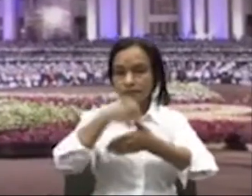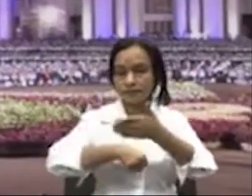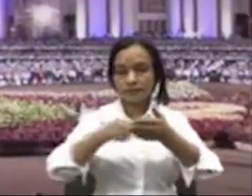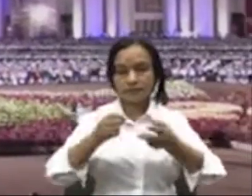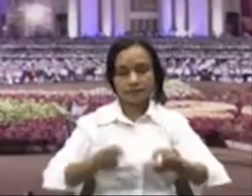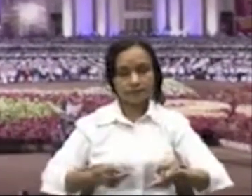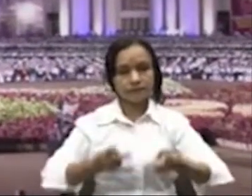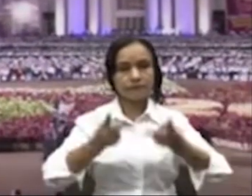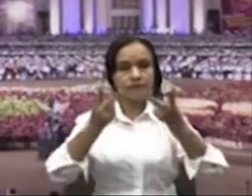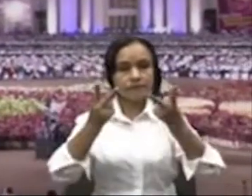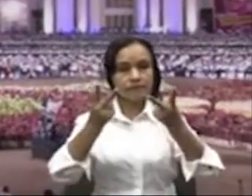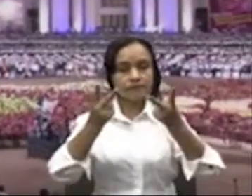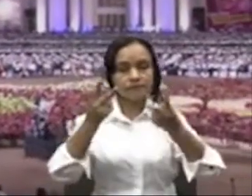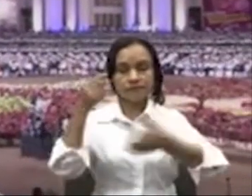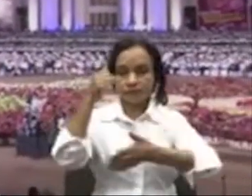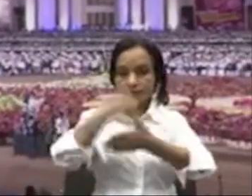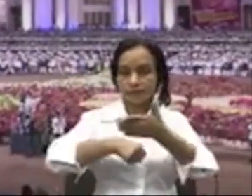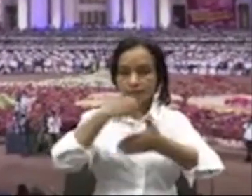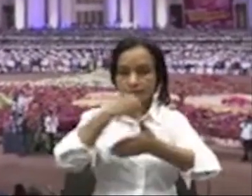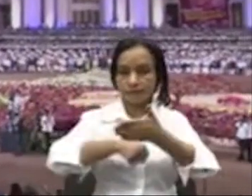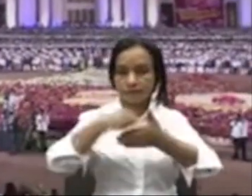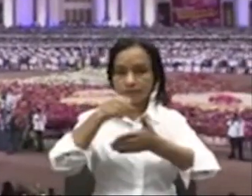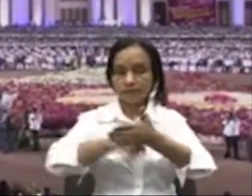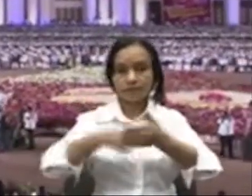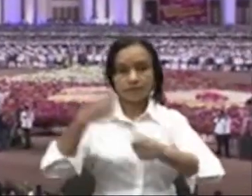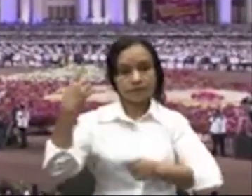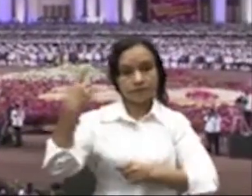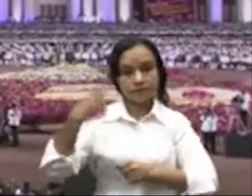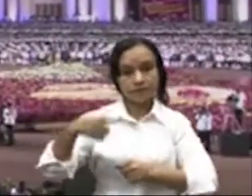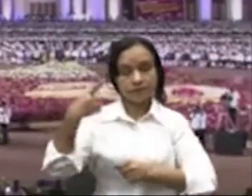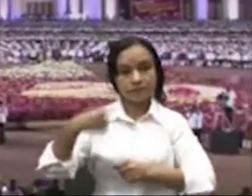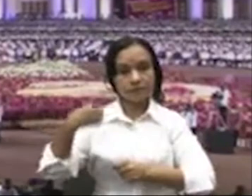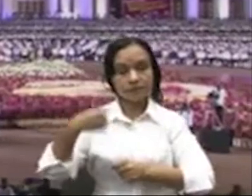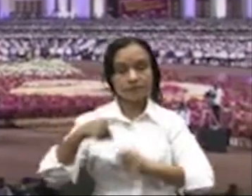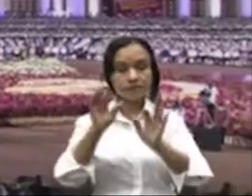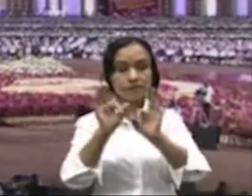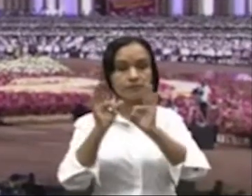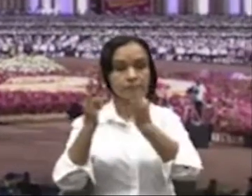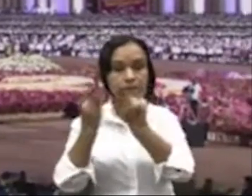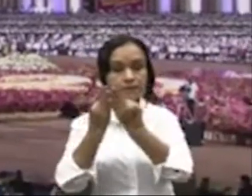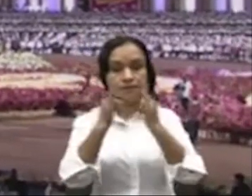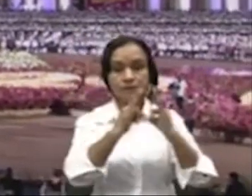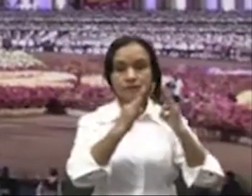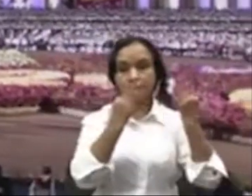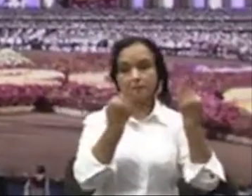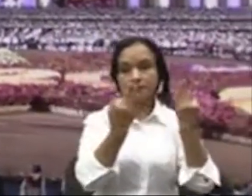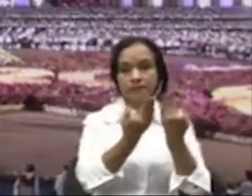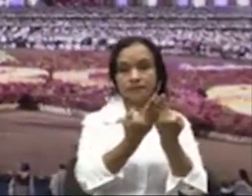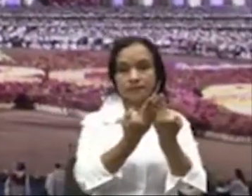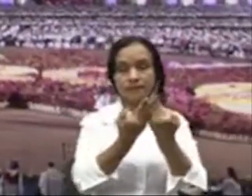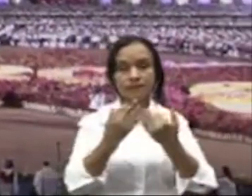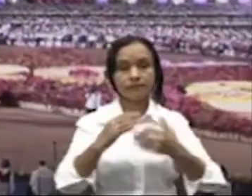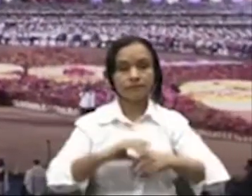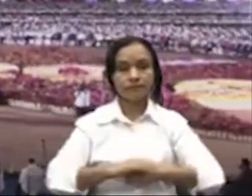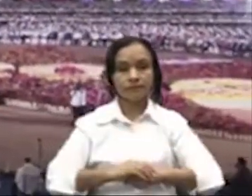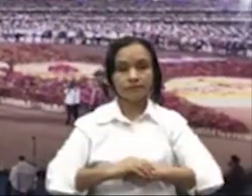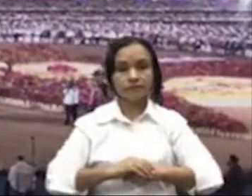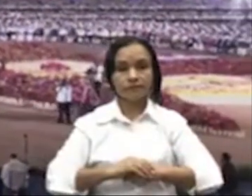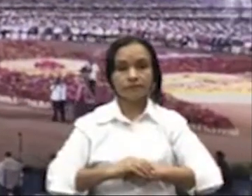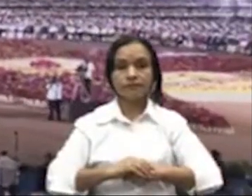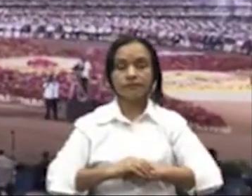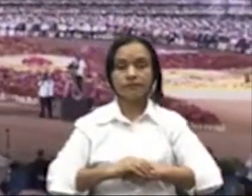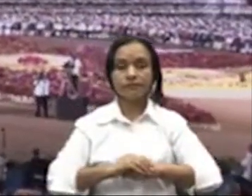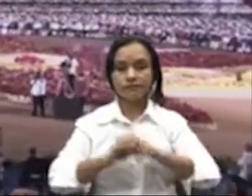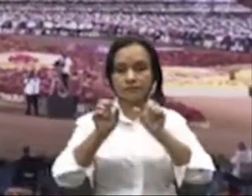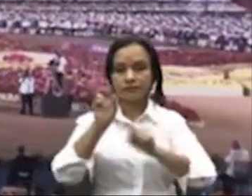crisis sociopolítica que ha dejado al país con más de 160 opositores detenidos. Que tienen que ver